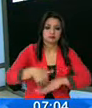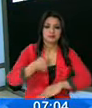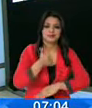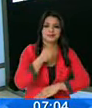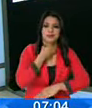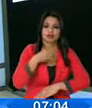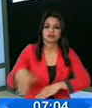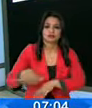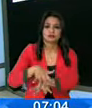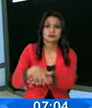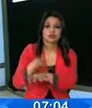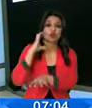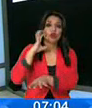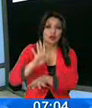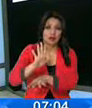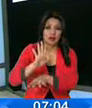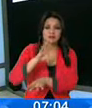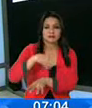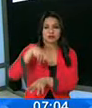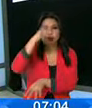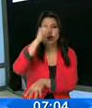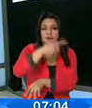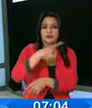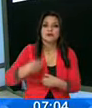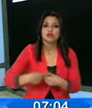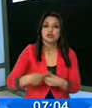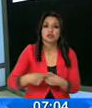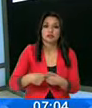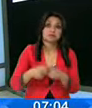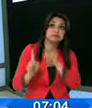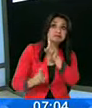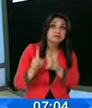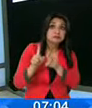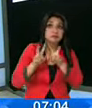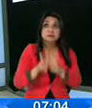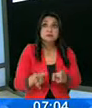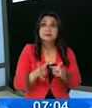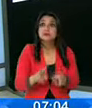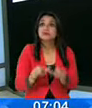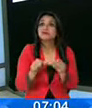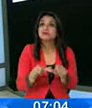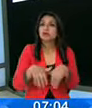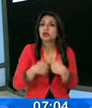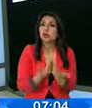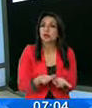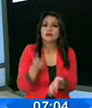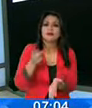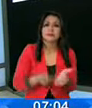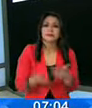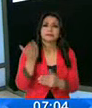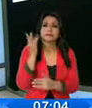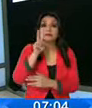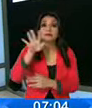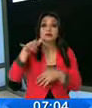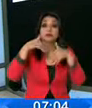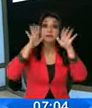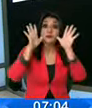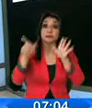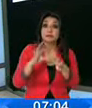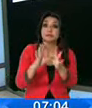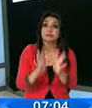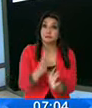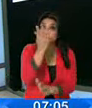es en el norte centro de la capital, para conocer cómo avanzan las investigaciones en cuanto a lo ocurrido el pasado 24 de diciembre. Sofía, buenos días. Adelante, por